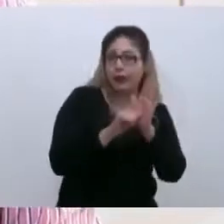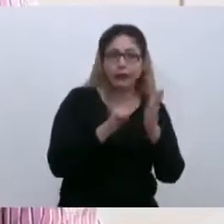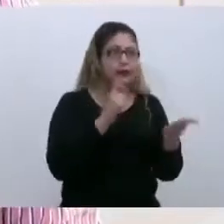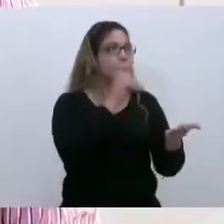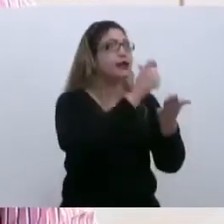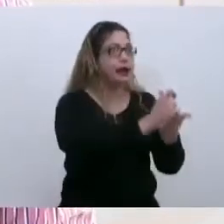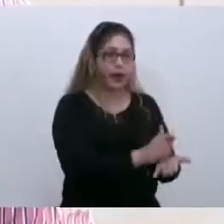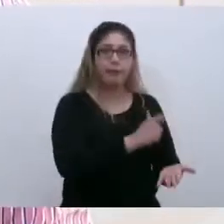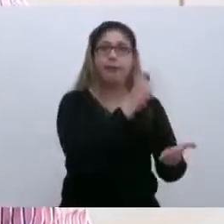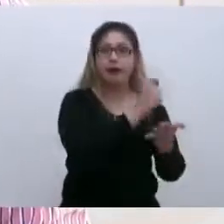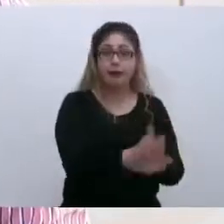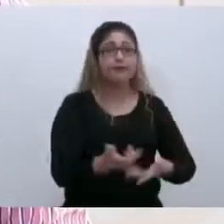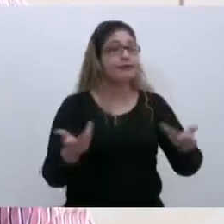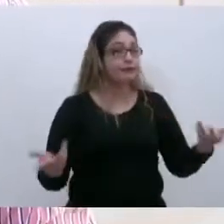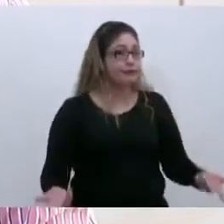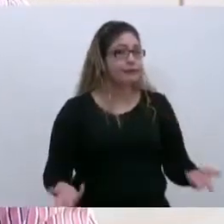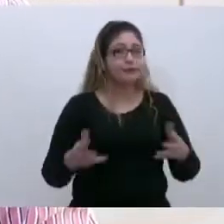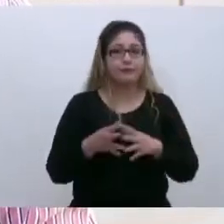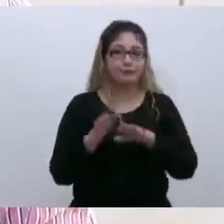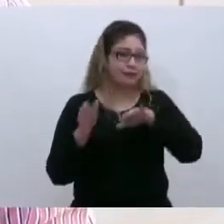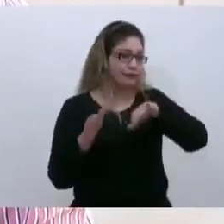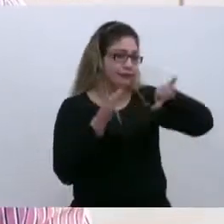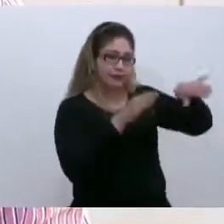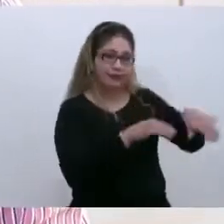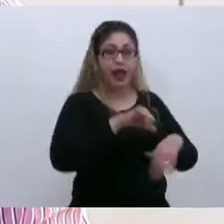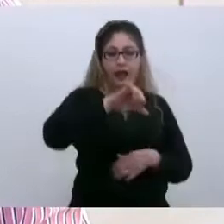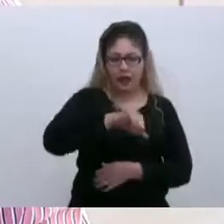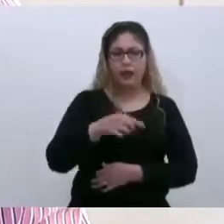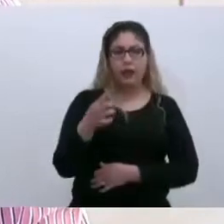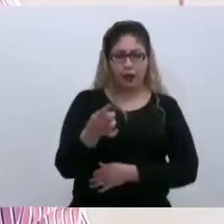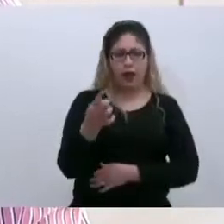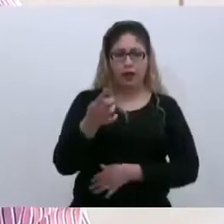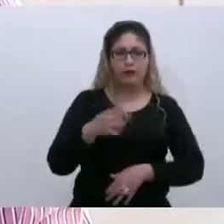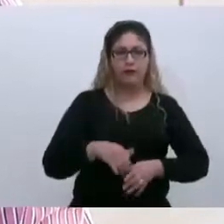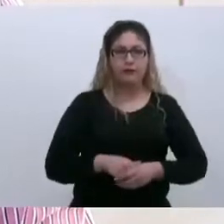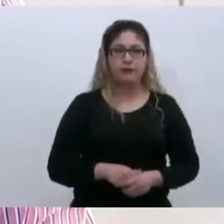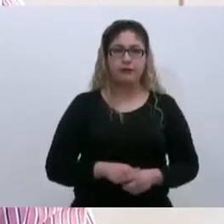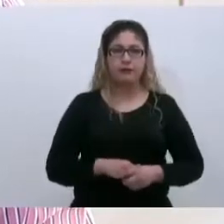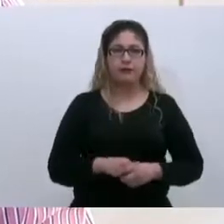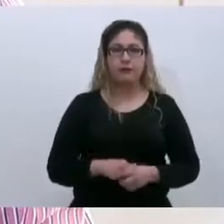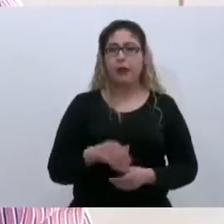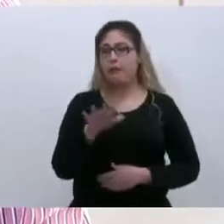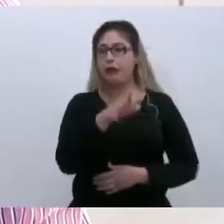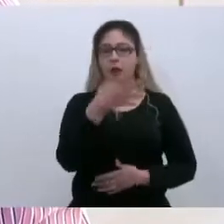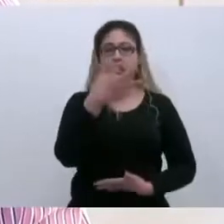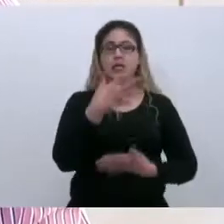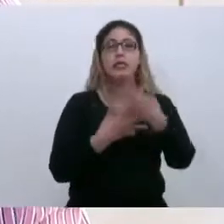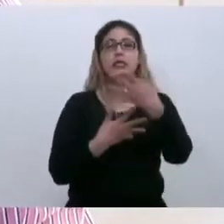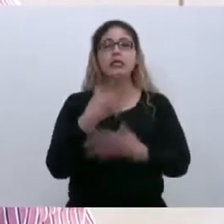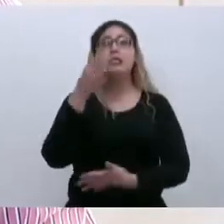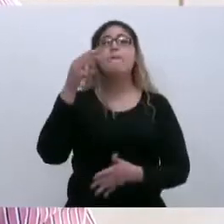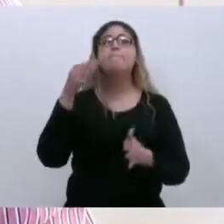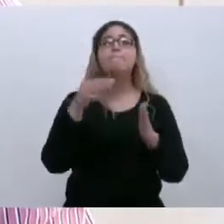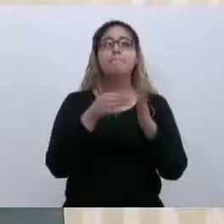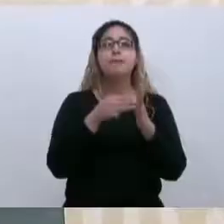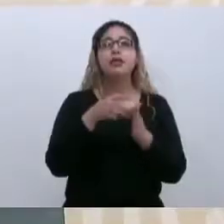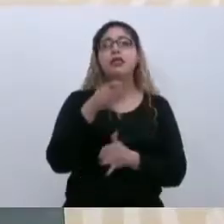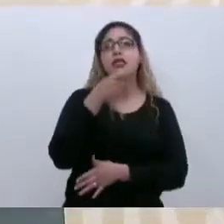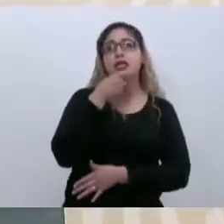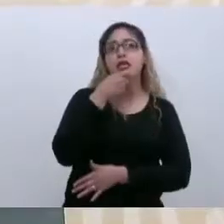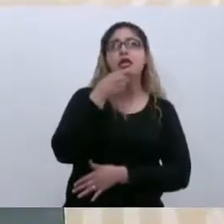14.511 niños y niñas, casi 15.000 niñas y niños, tengan